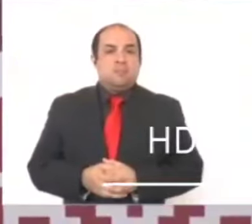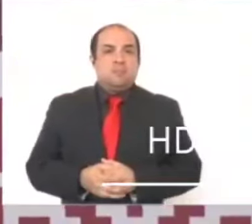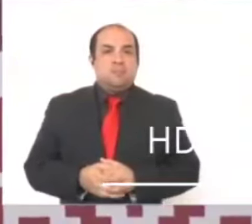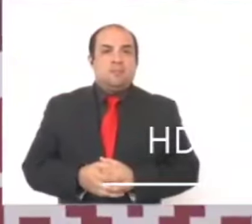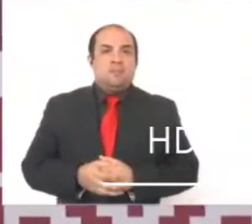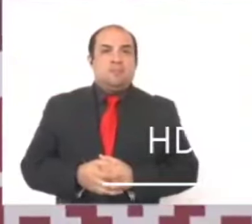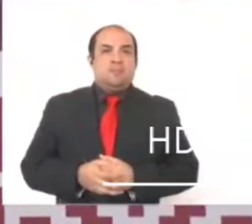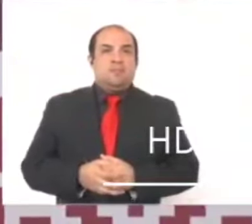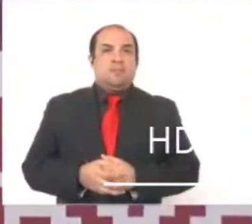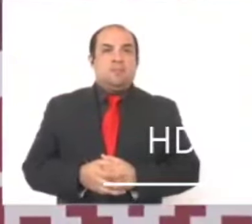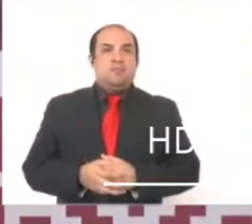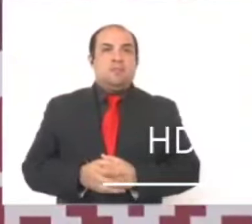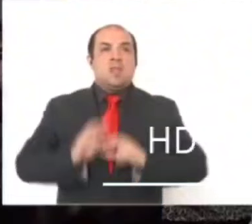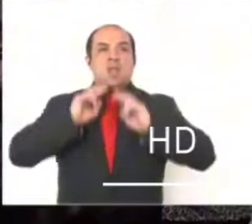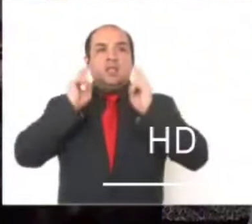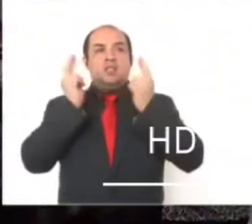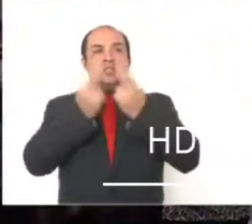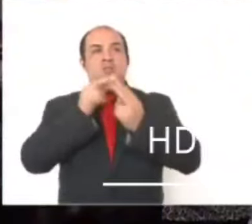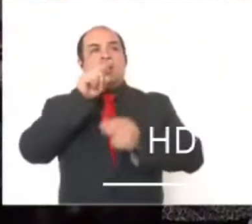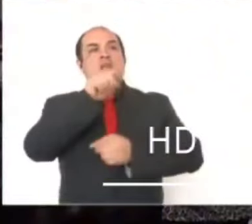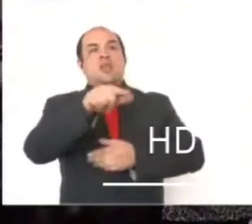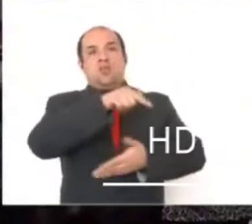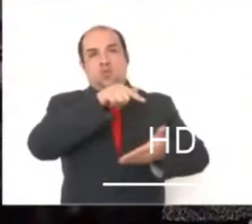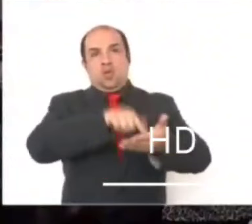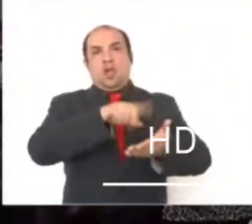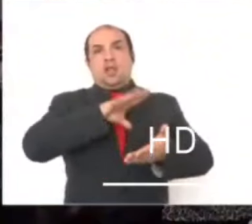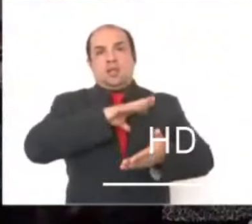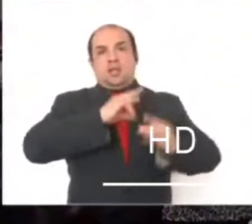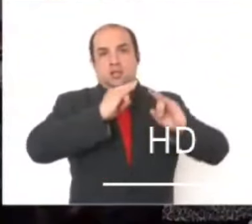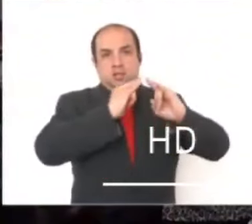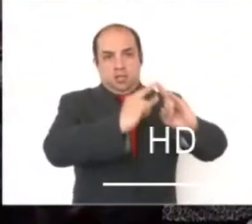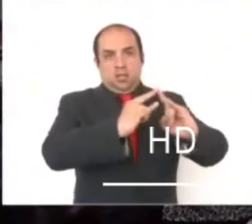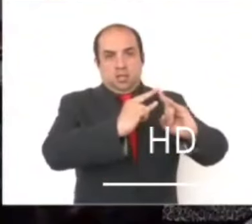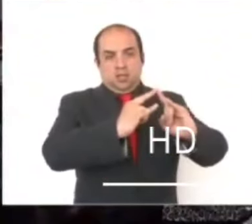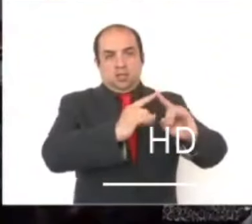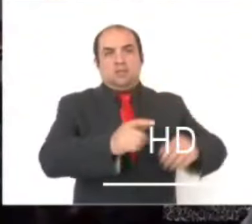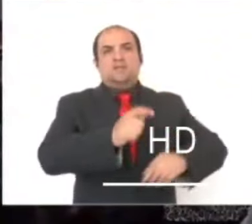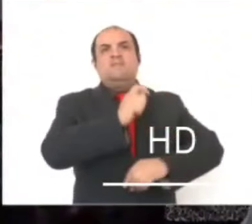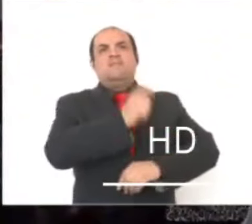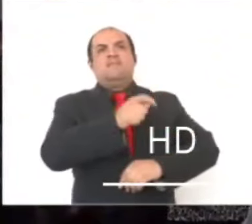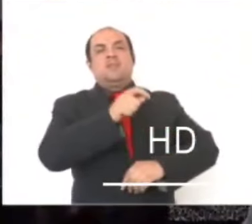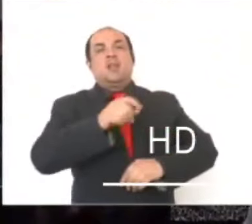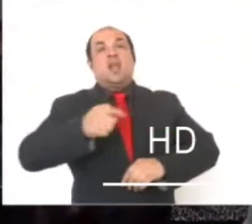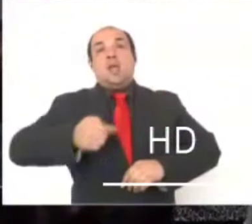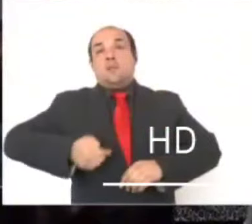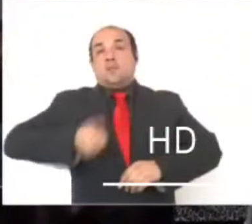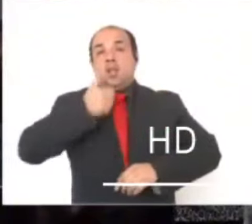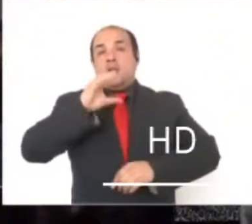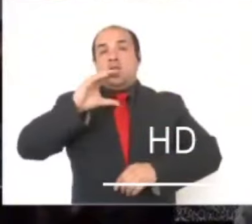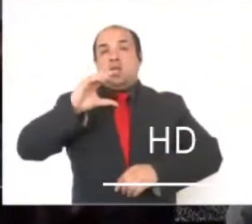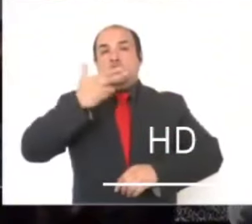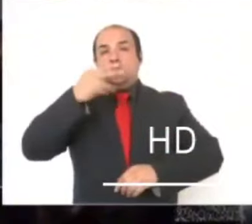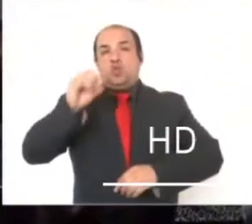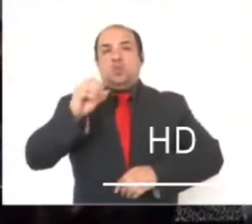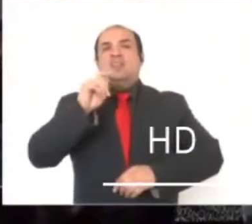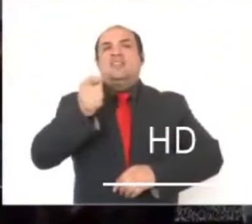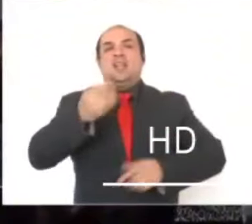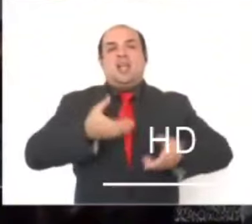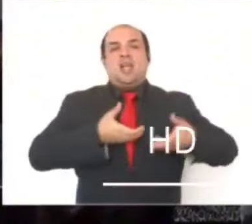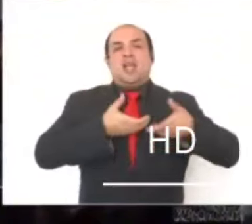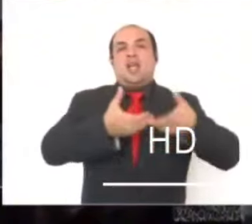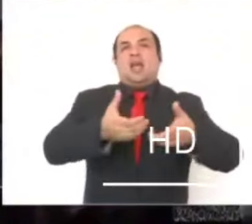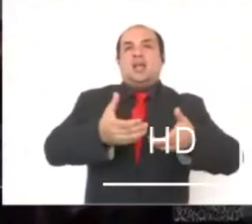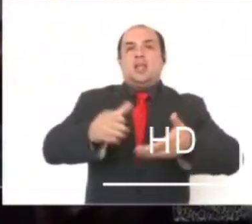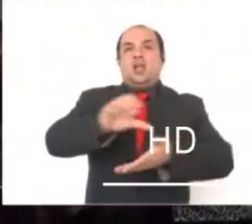que se reúne en el lugar donde está el tianguis. Y me refiero a que el chopo original era el nombre de una calle de